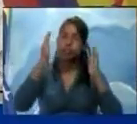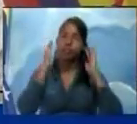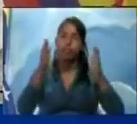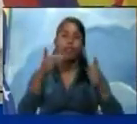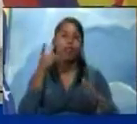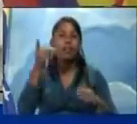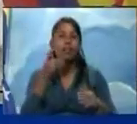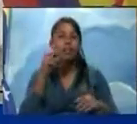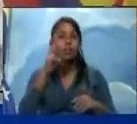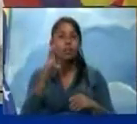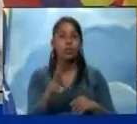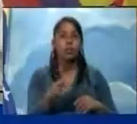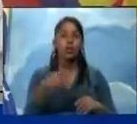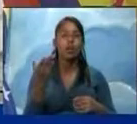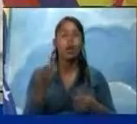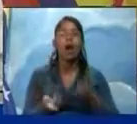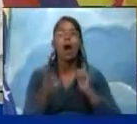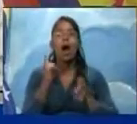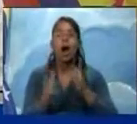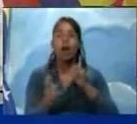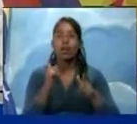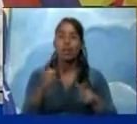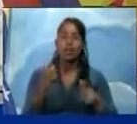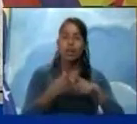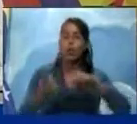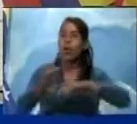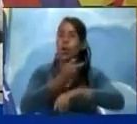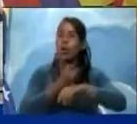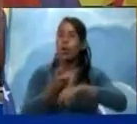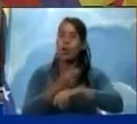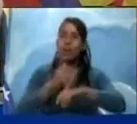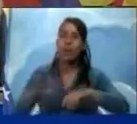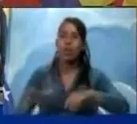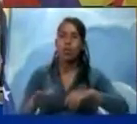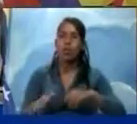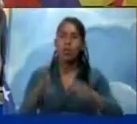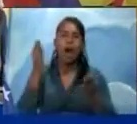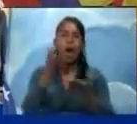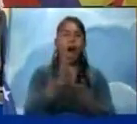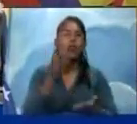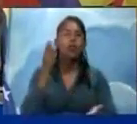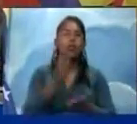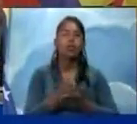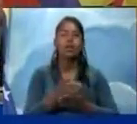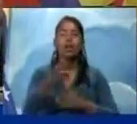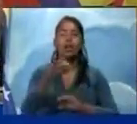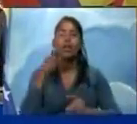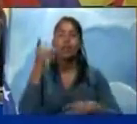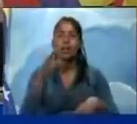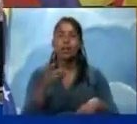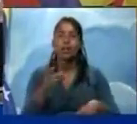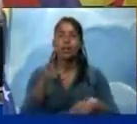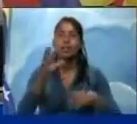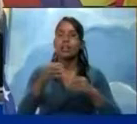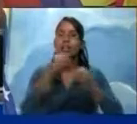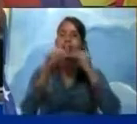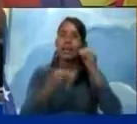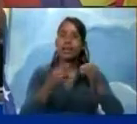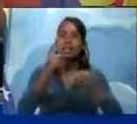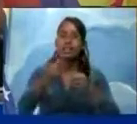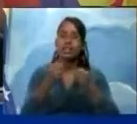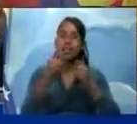dio cuenta que aunque los gobernadores acusaron a Daniel y le